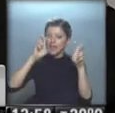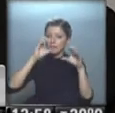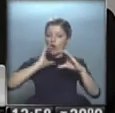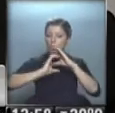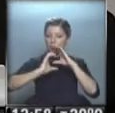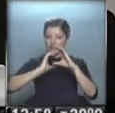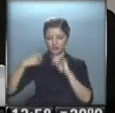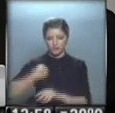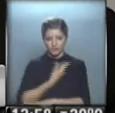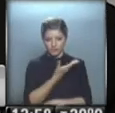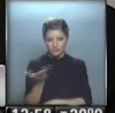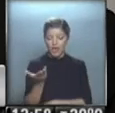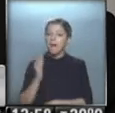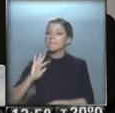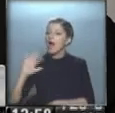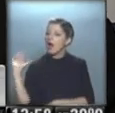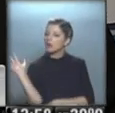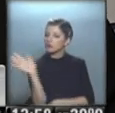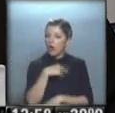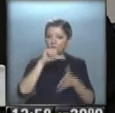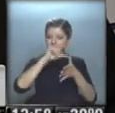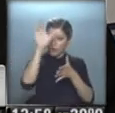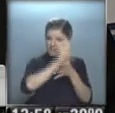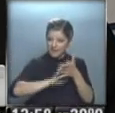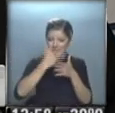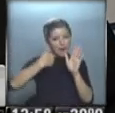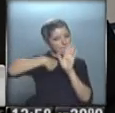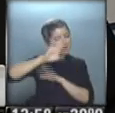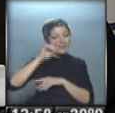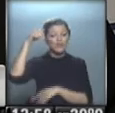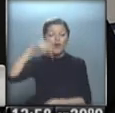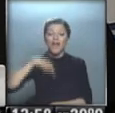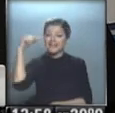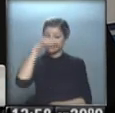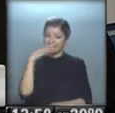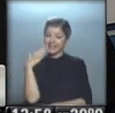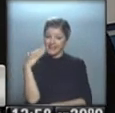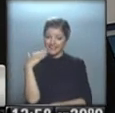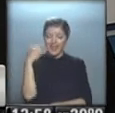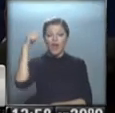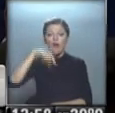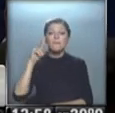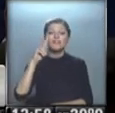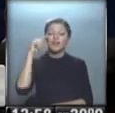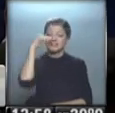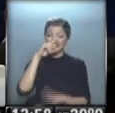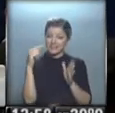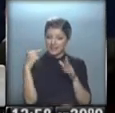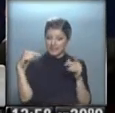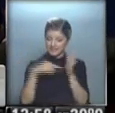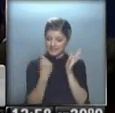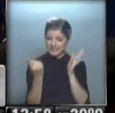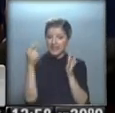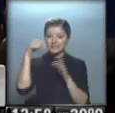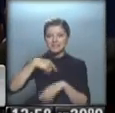todo el mundo sobre todo para el habla hispana así que los invitamos es hoy a las 19 en la edición de visión 7 especial esta